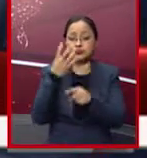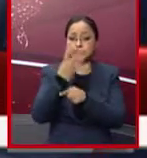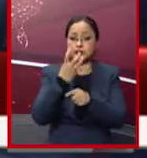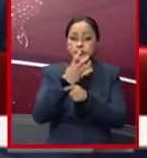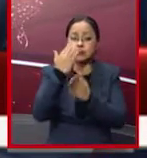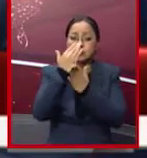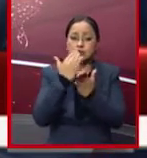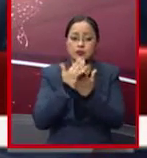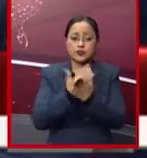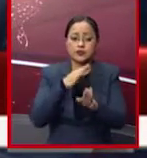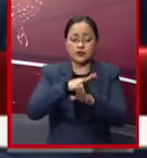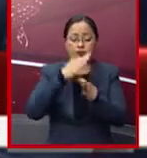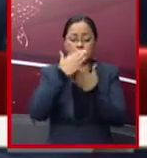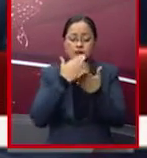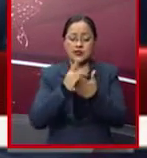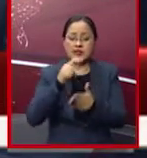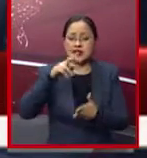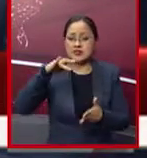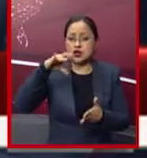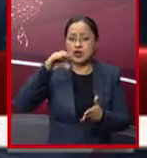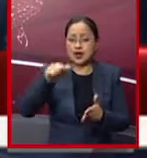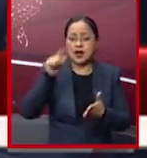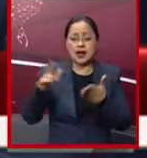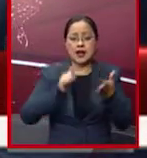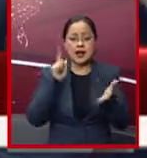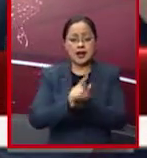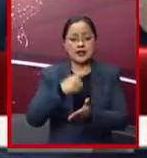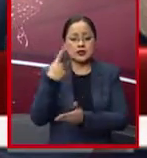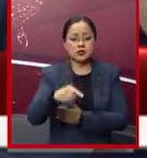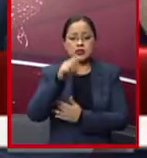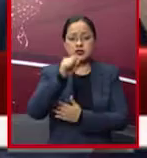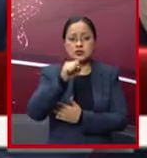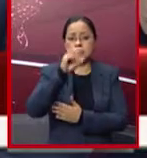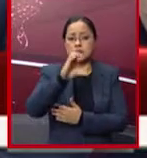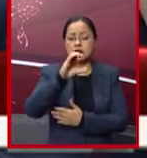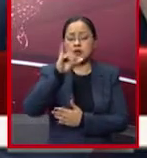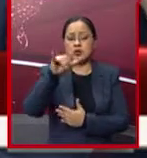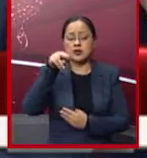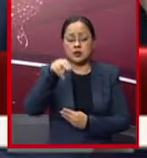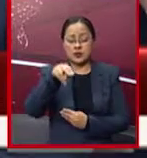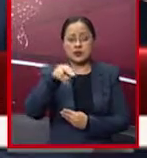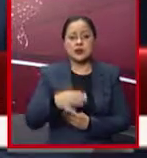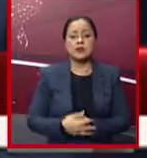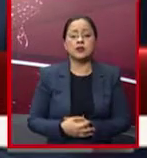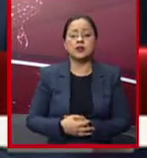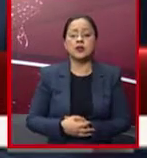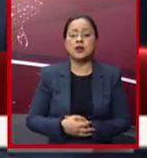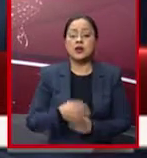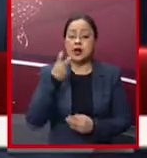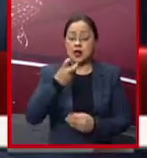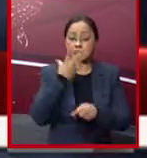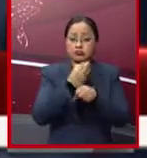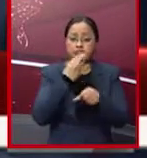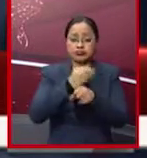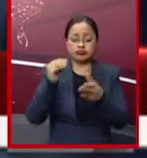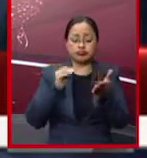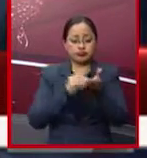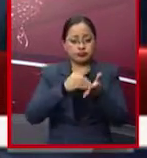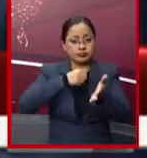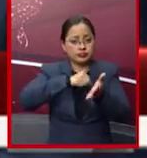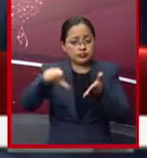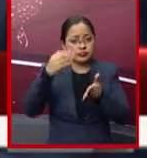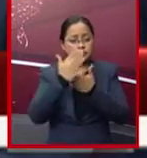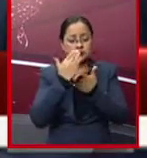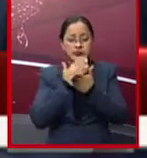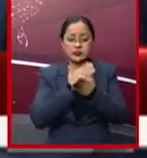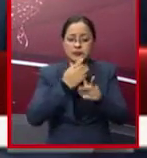de las disposiciones transitorias de la Ley Orgánica del Poder Judicial de la Federación, del decreto por el que se reforman, adicionan y